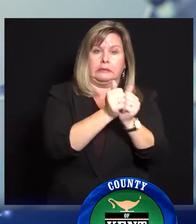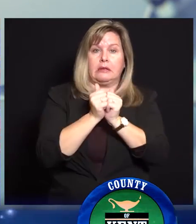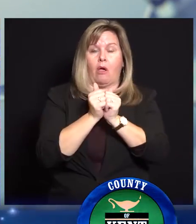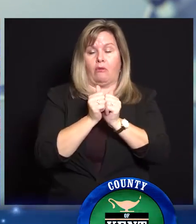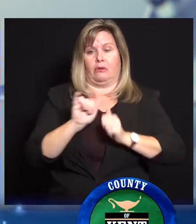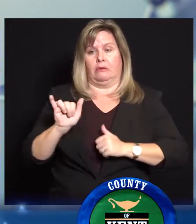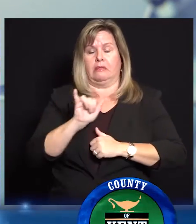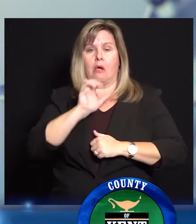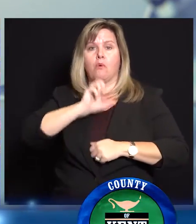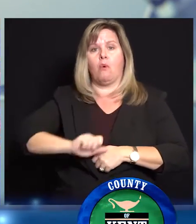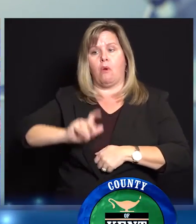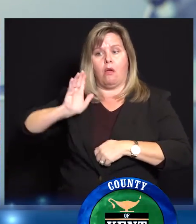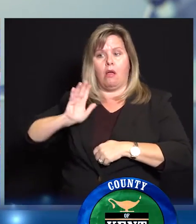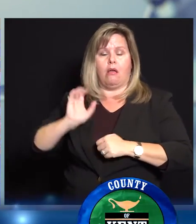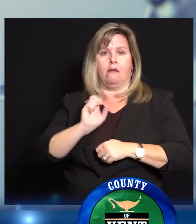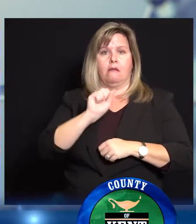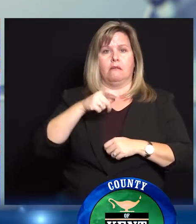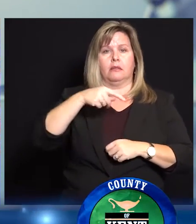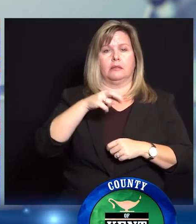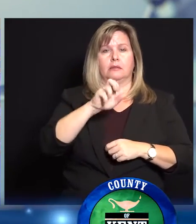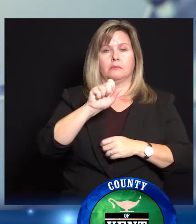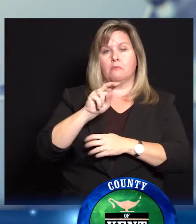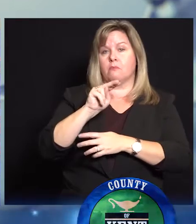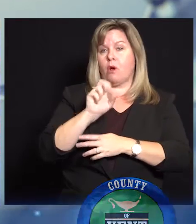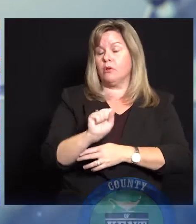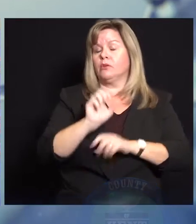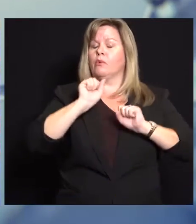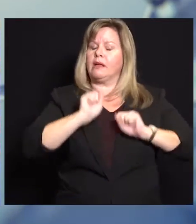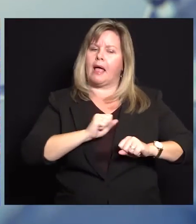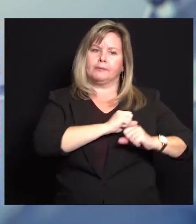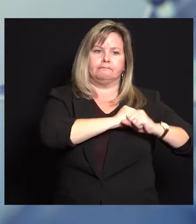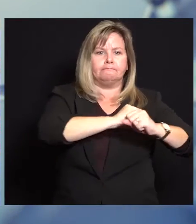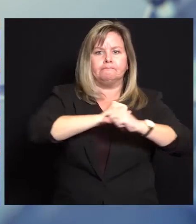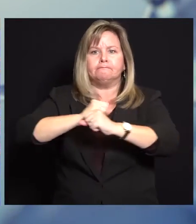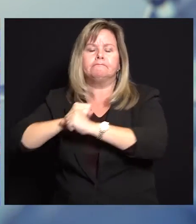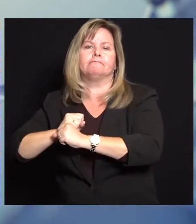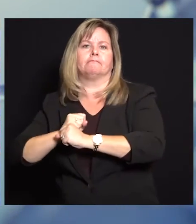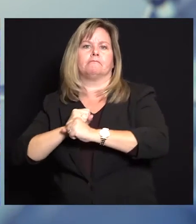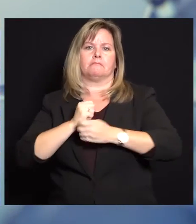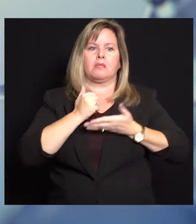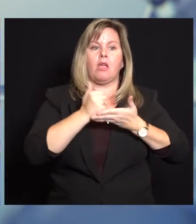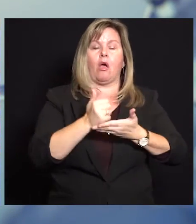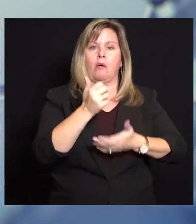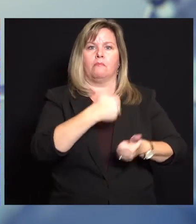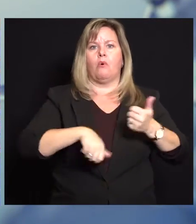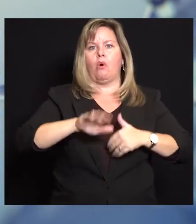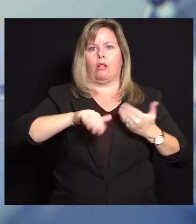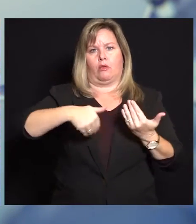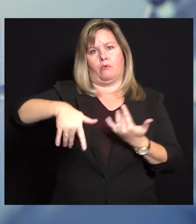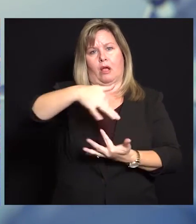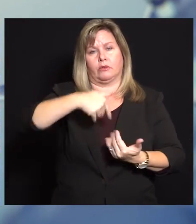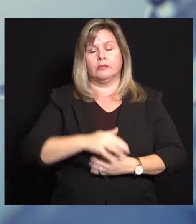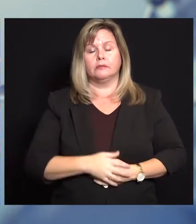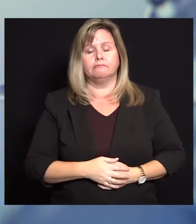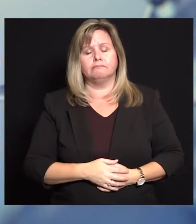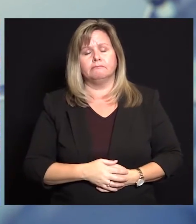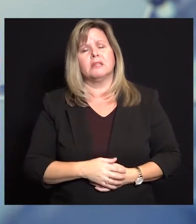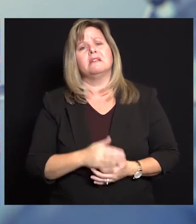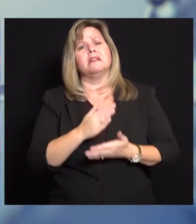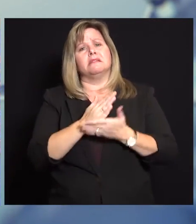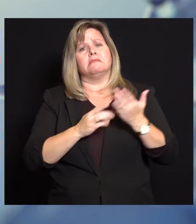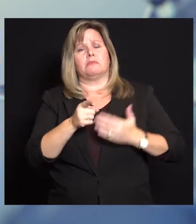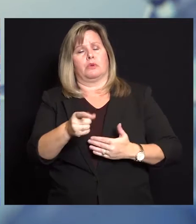actualmente y funciona mejor cuando como los antiguos espartanos trabajamos juntos con la unidad de